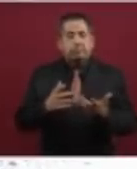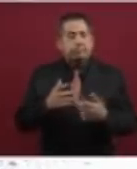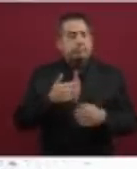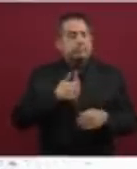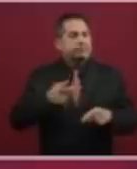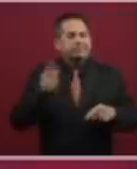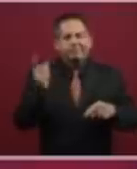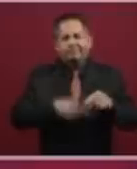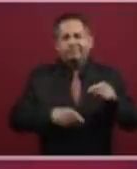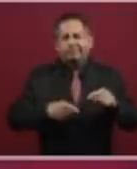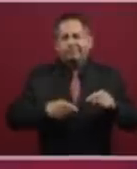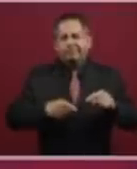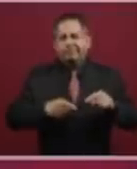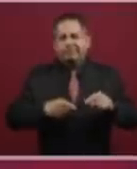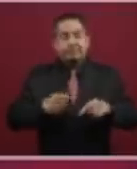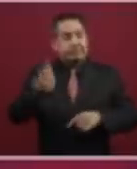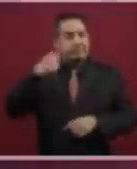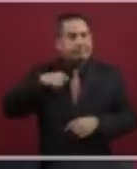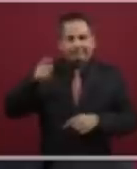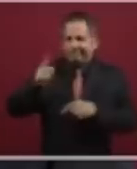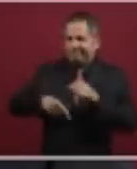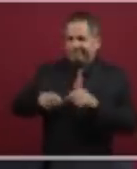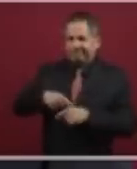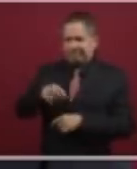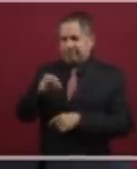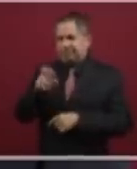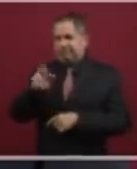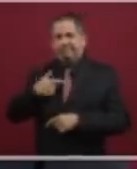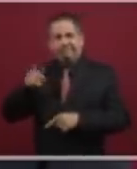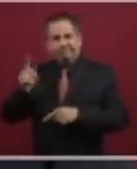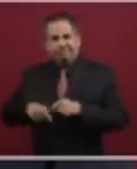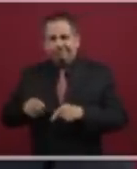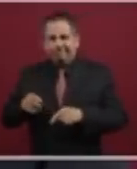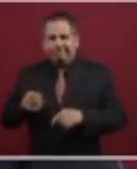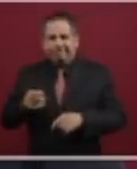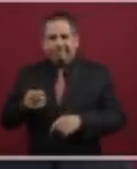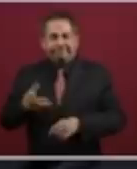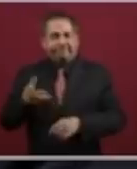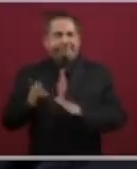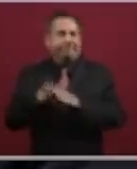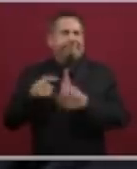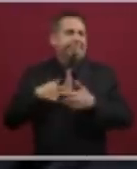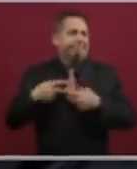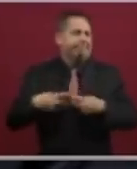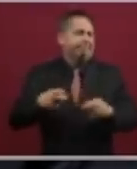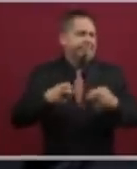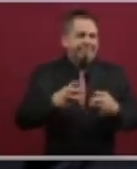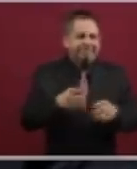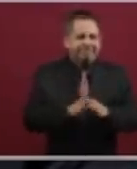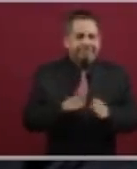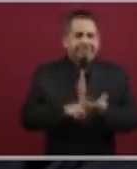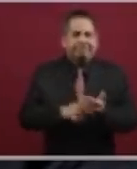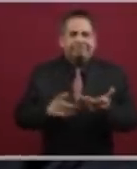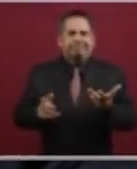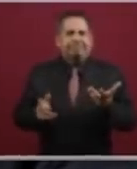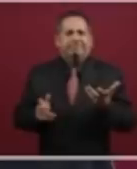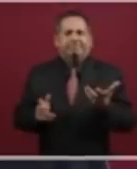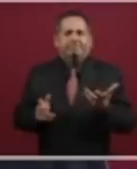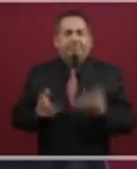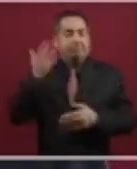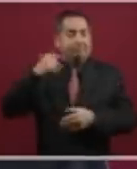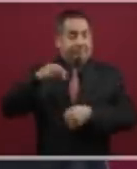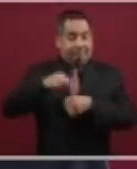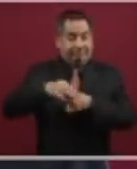destituyeron, nos desaforaron los conservadores, nos robaron la